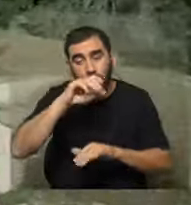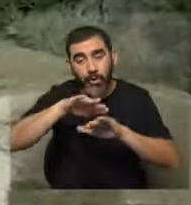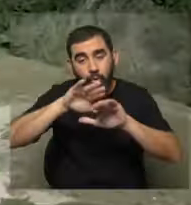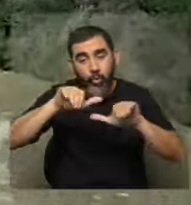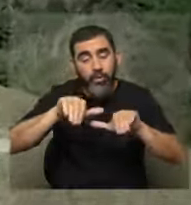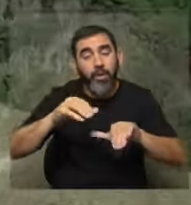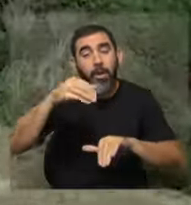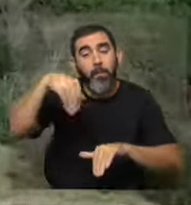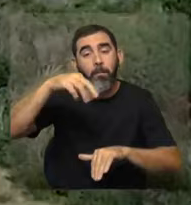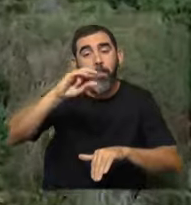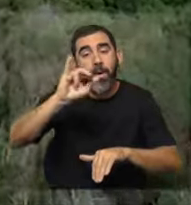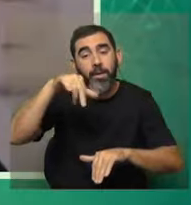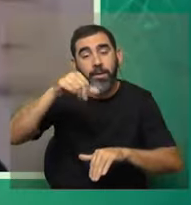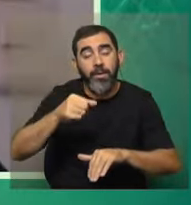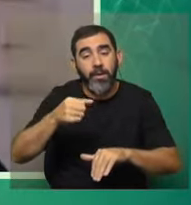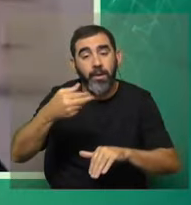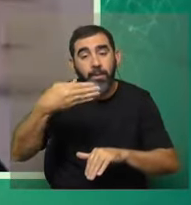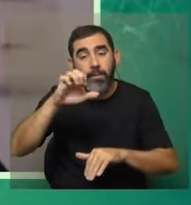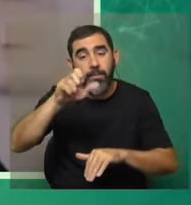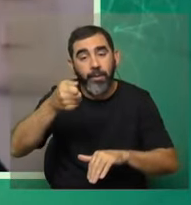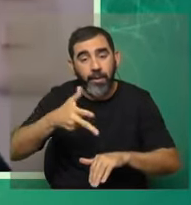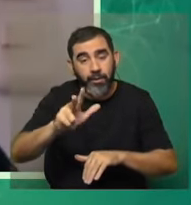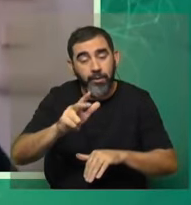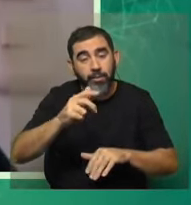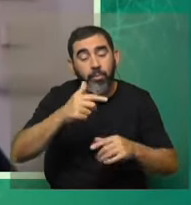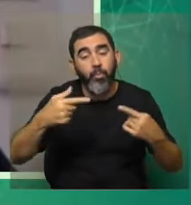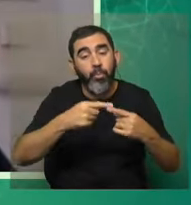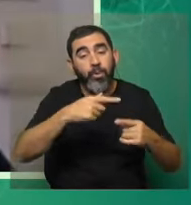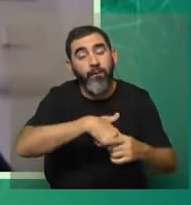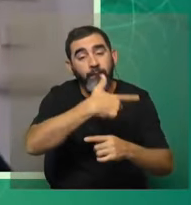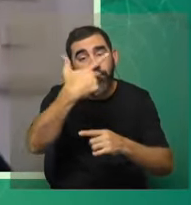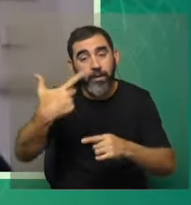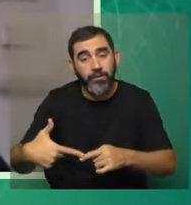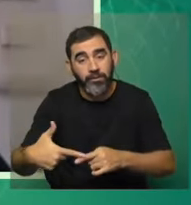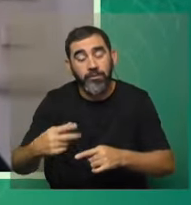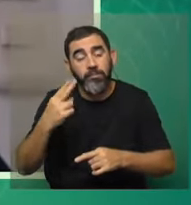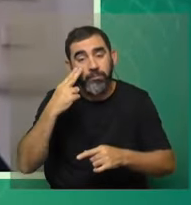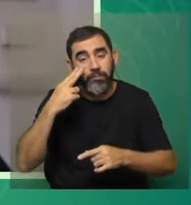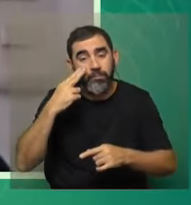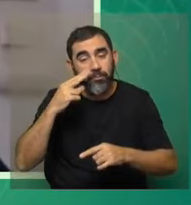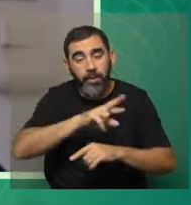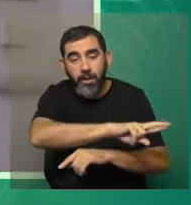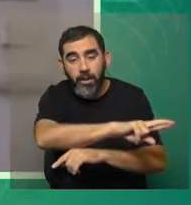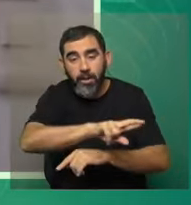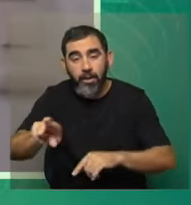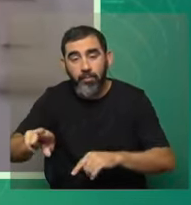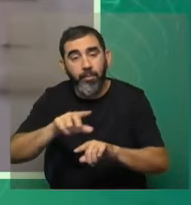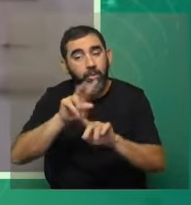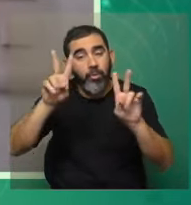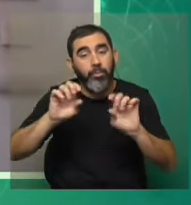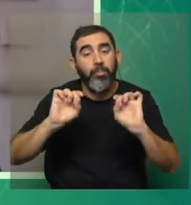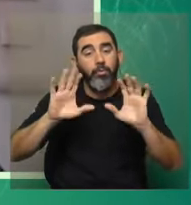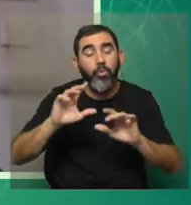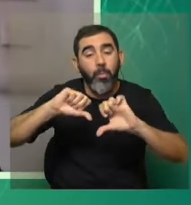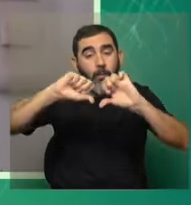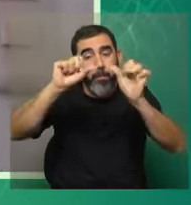está muy en la palestra que es punt ballena eh Y es la afectación permanente de la costa que no es un tema exclusivo de